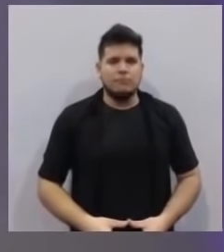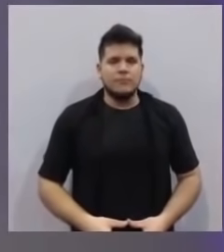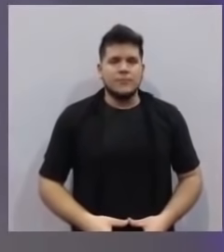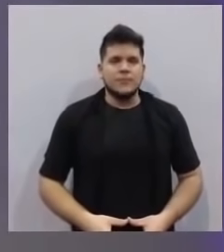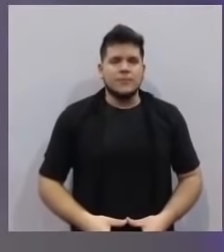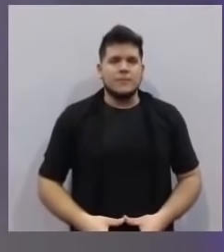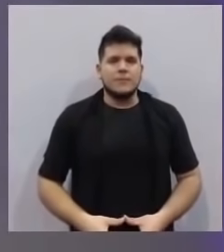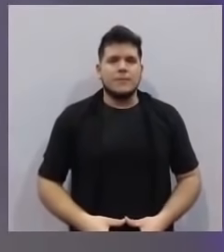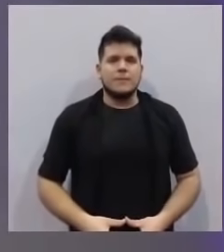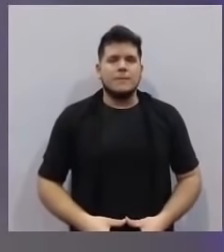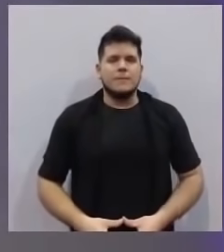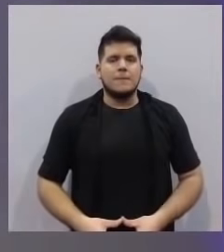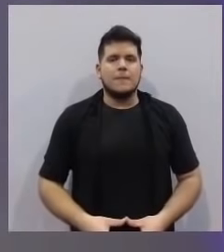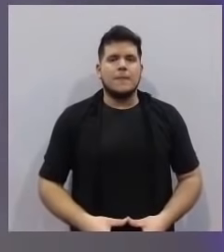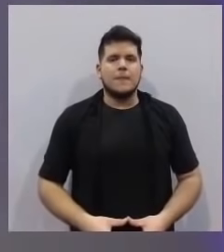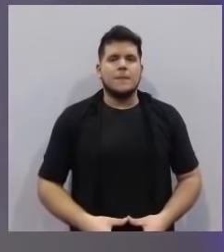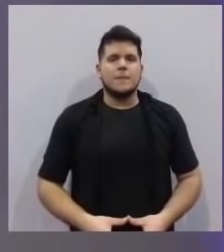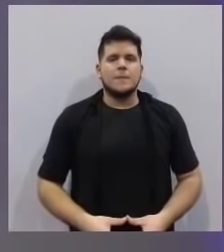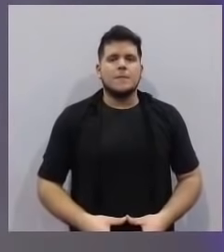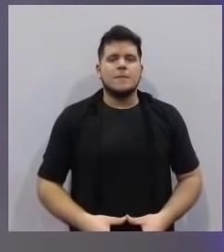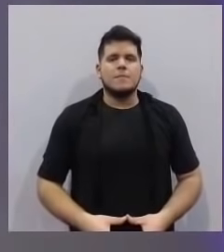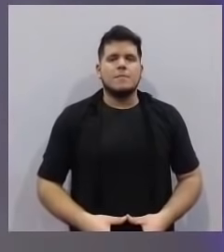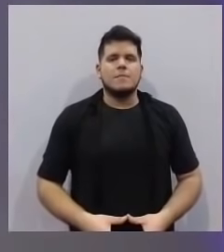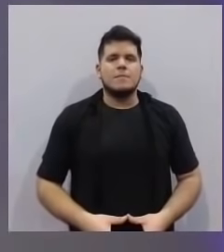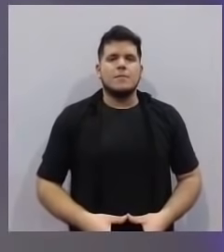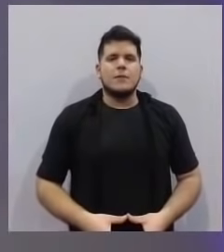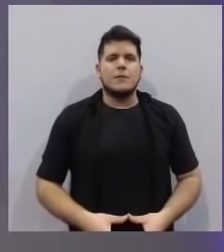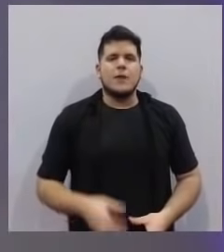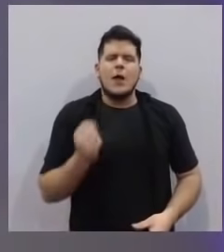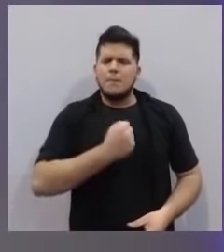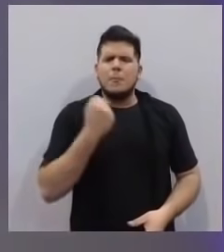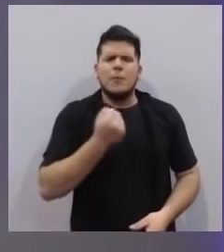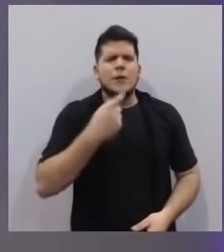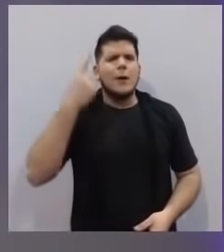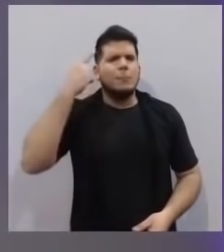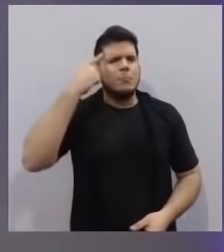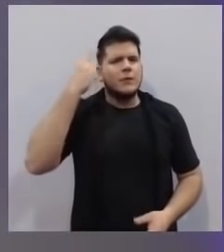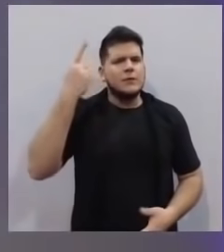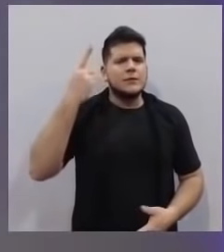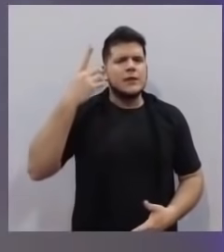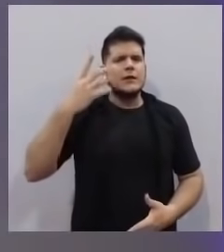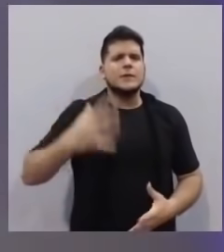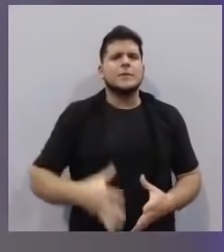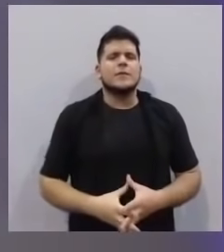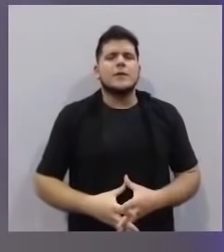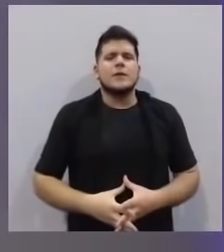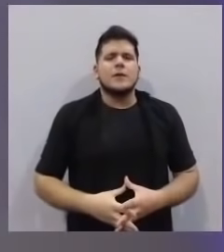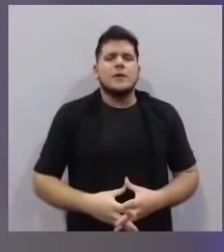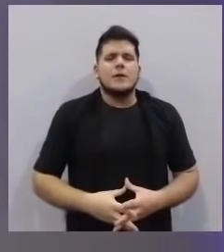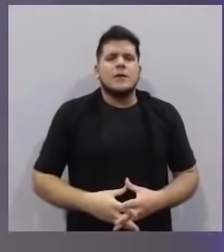hora es el que se quedó en casa y dice lucas 1529